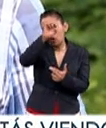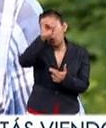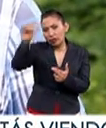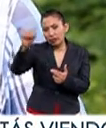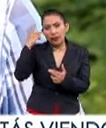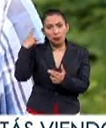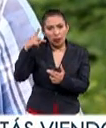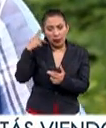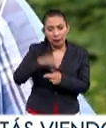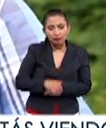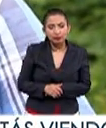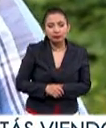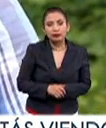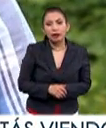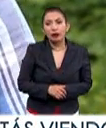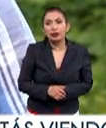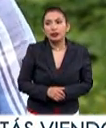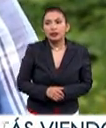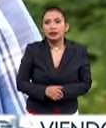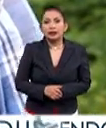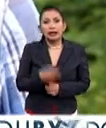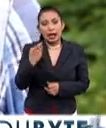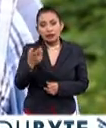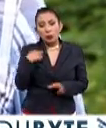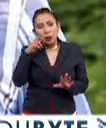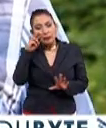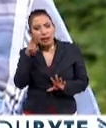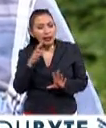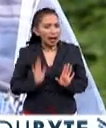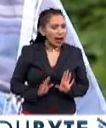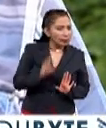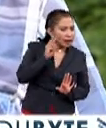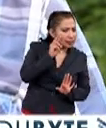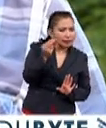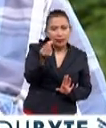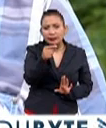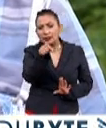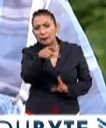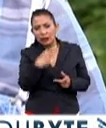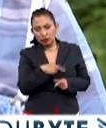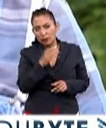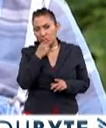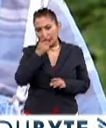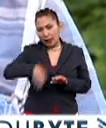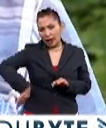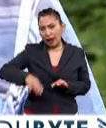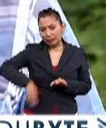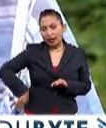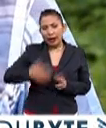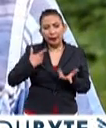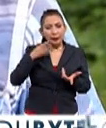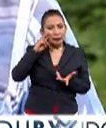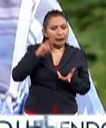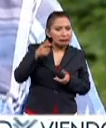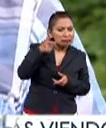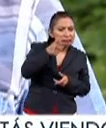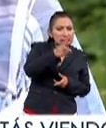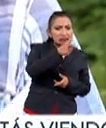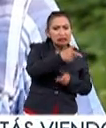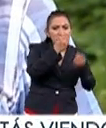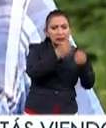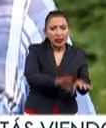del estado de Puebla, ¿no? Es responder a estas características de la población, como ya le mencionaba, la pérdida,